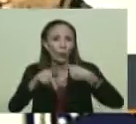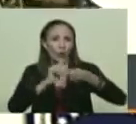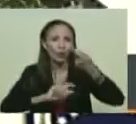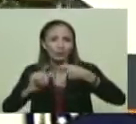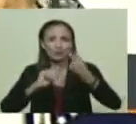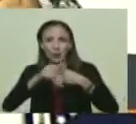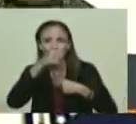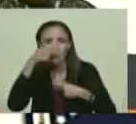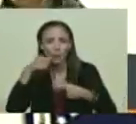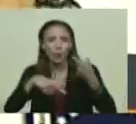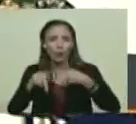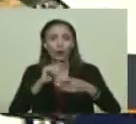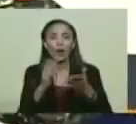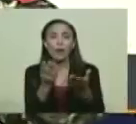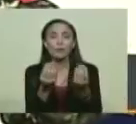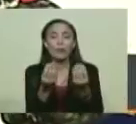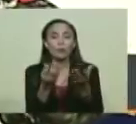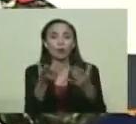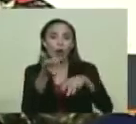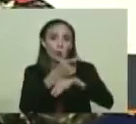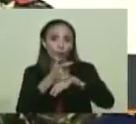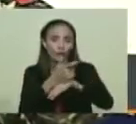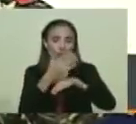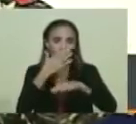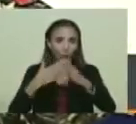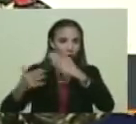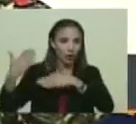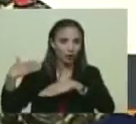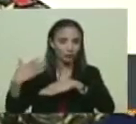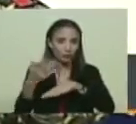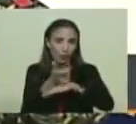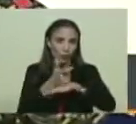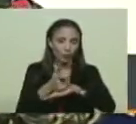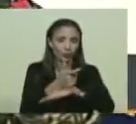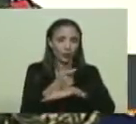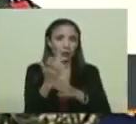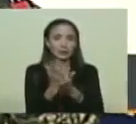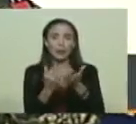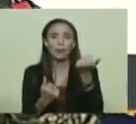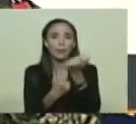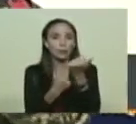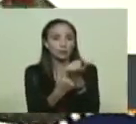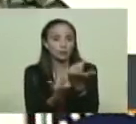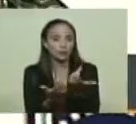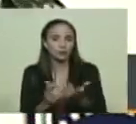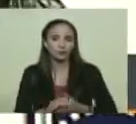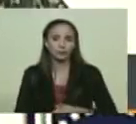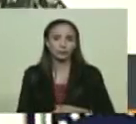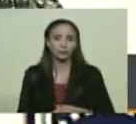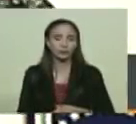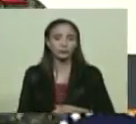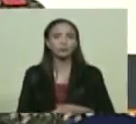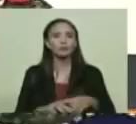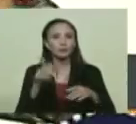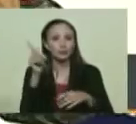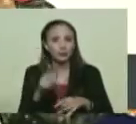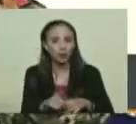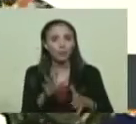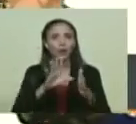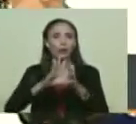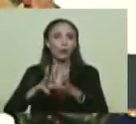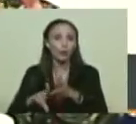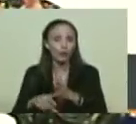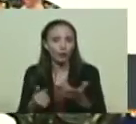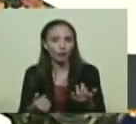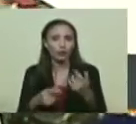protegido por el exgobernador bandido, que es un delincuente